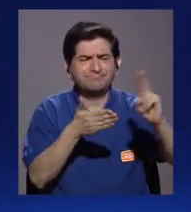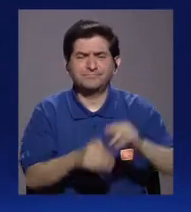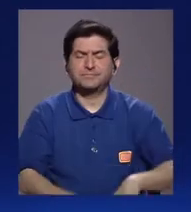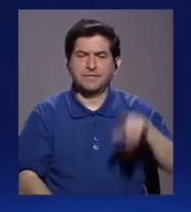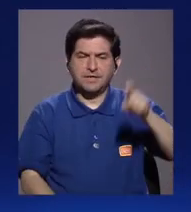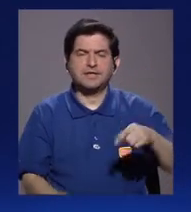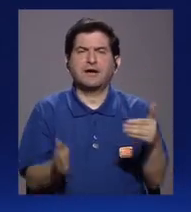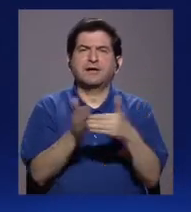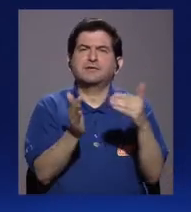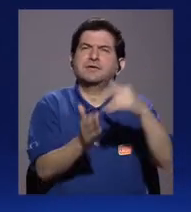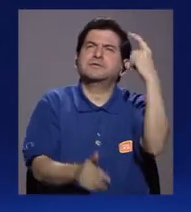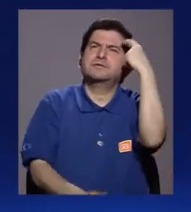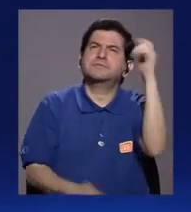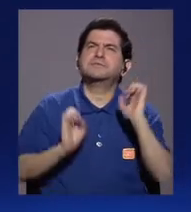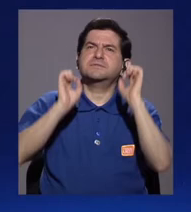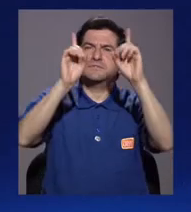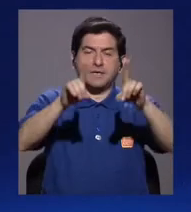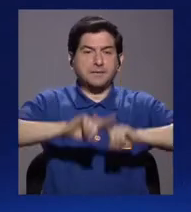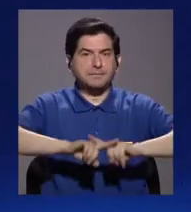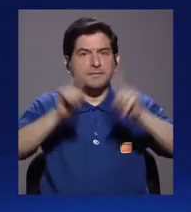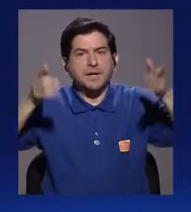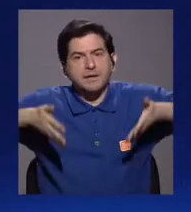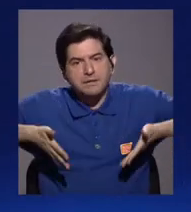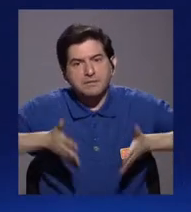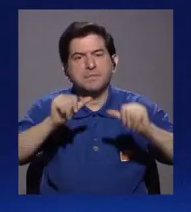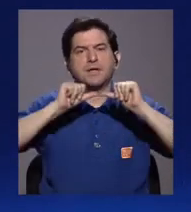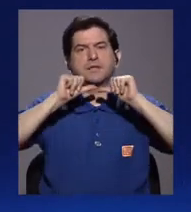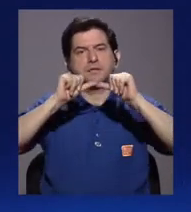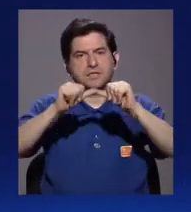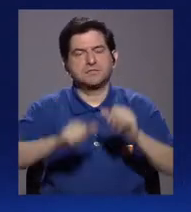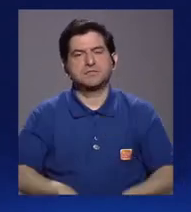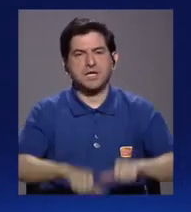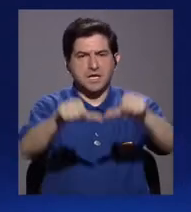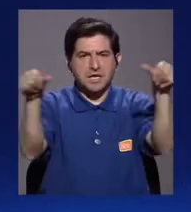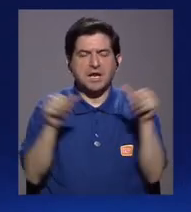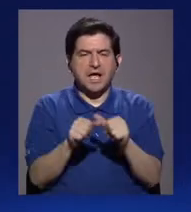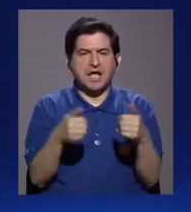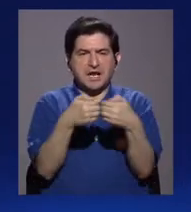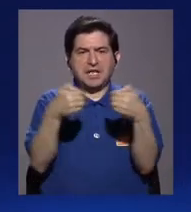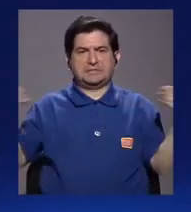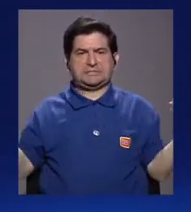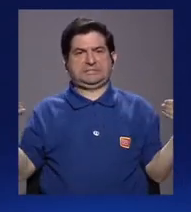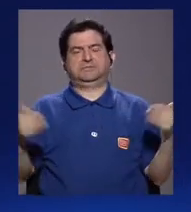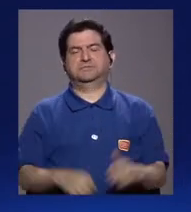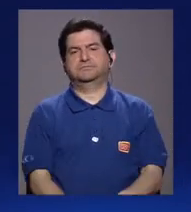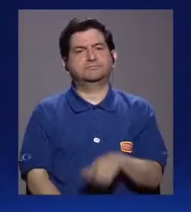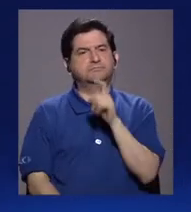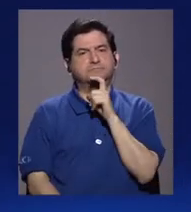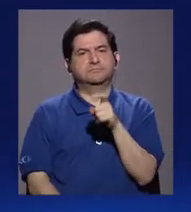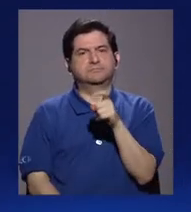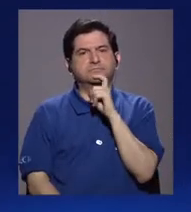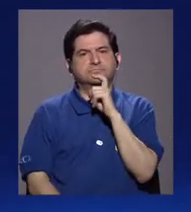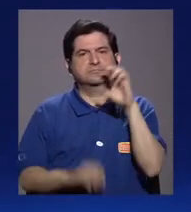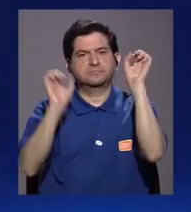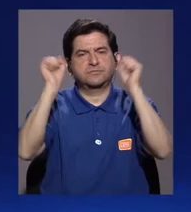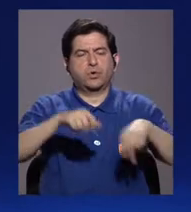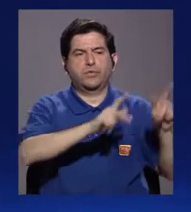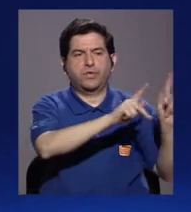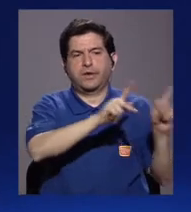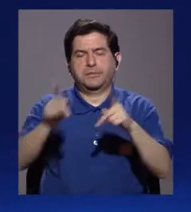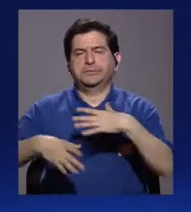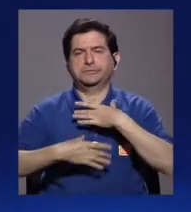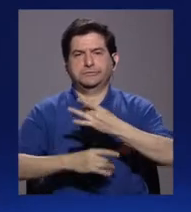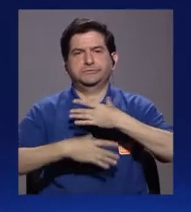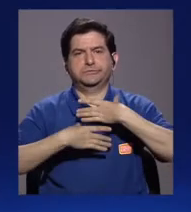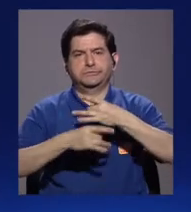universidad requiere un repensar de la educación pero mientras sigamos manteniendo las áreas separadas va a ser muy difícil lograr que